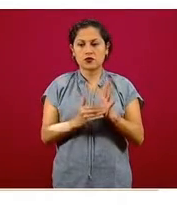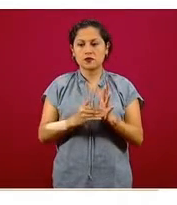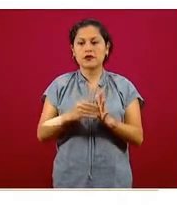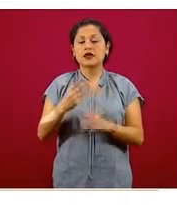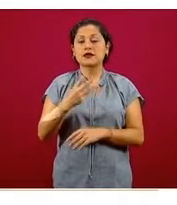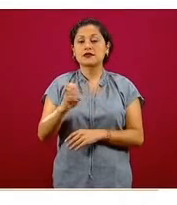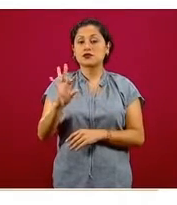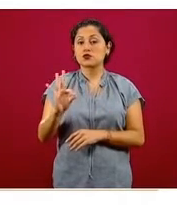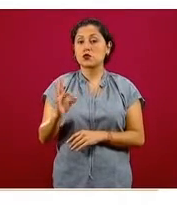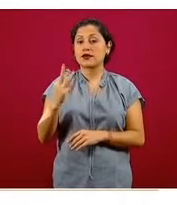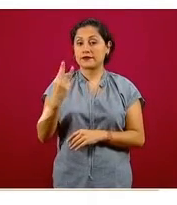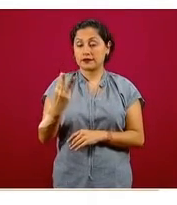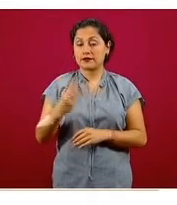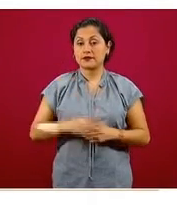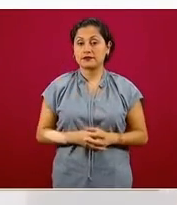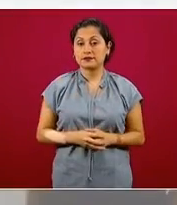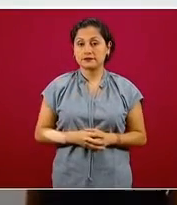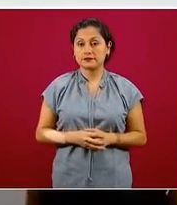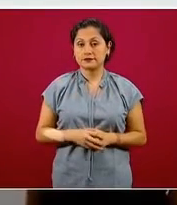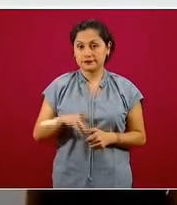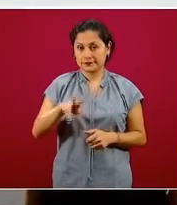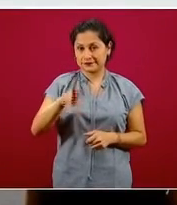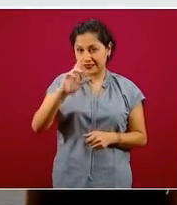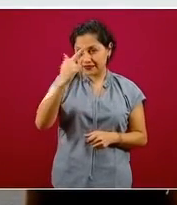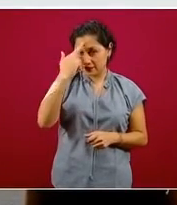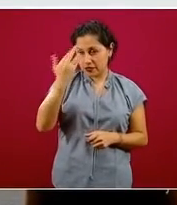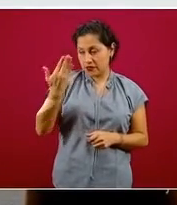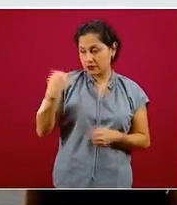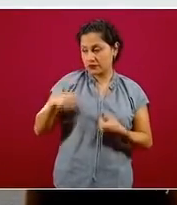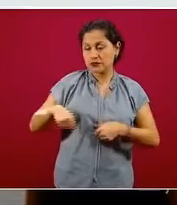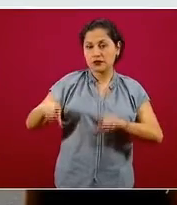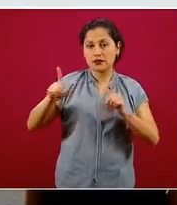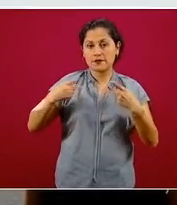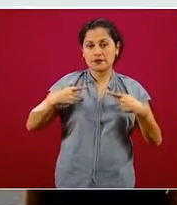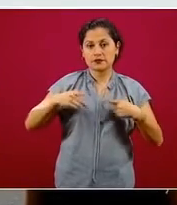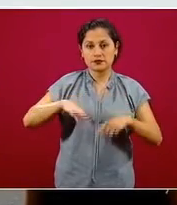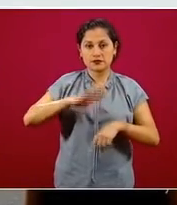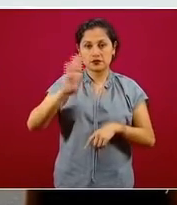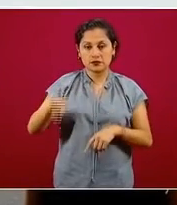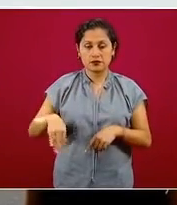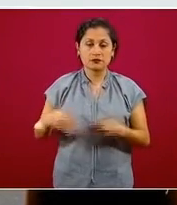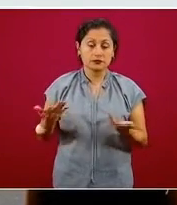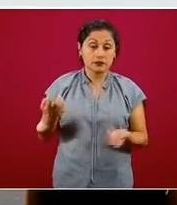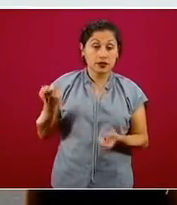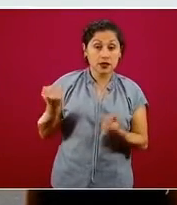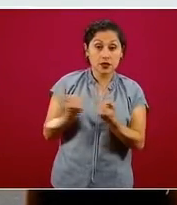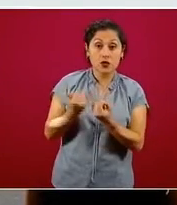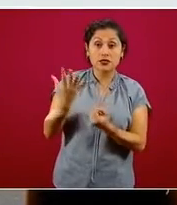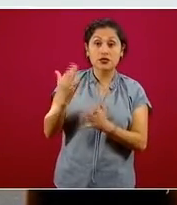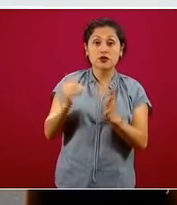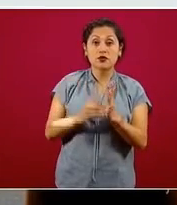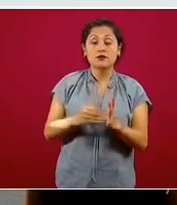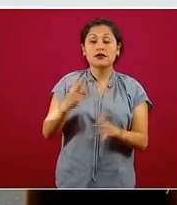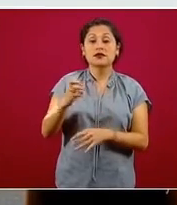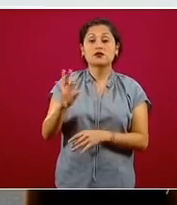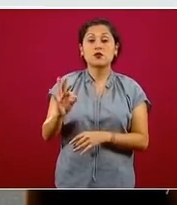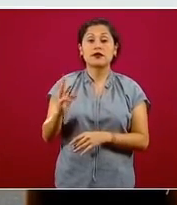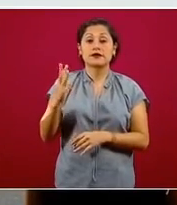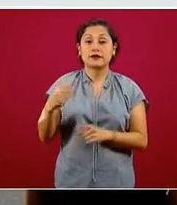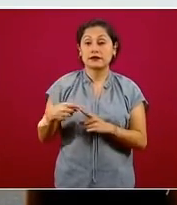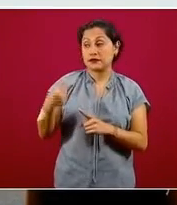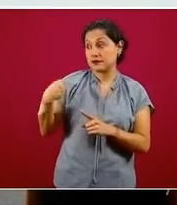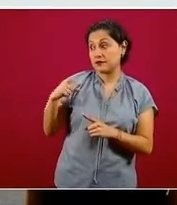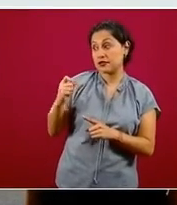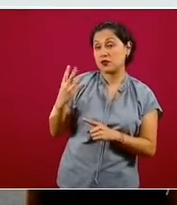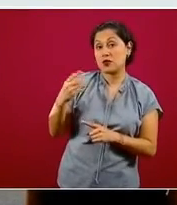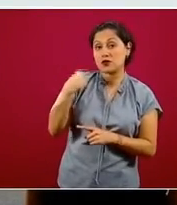5.343, recordando que al igual como lo vimos en las defunciones, estos 5.343 casos no ocurrieron en las últimas